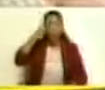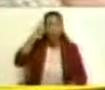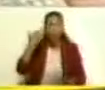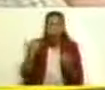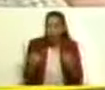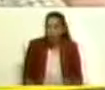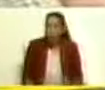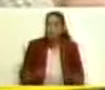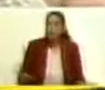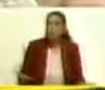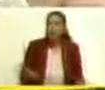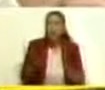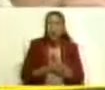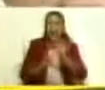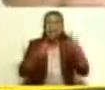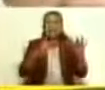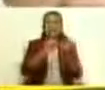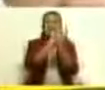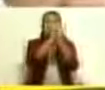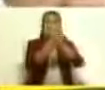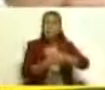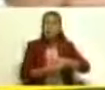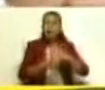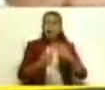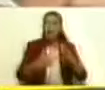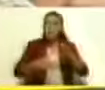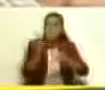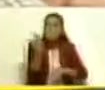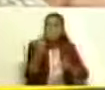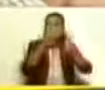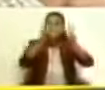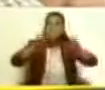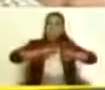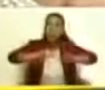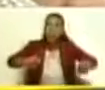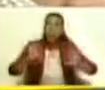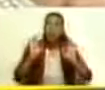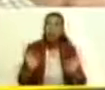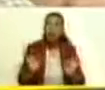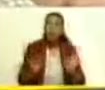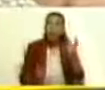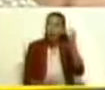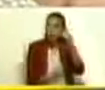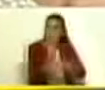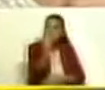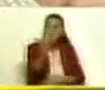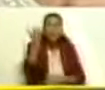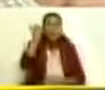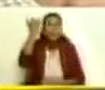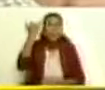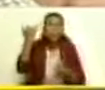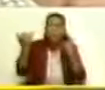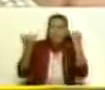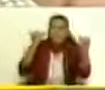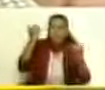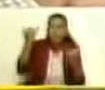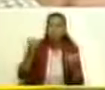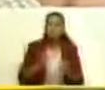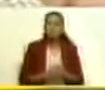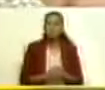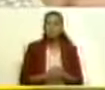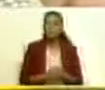aquí hablando de 7 T's para una metodología, ¿verdad? Para una construcción de las ideas.